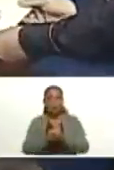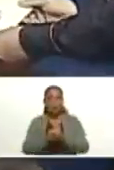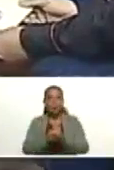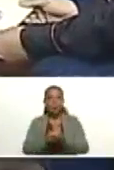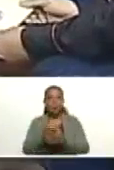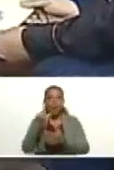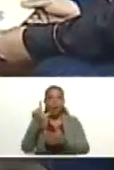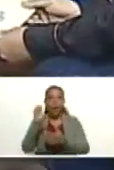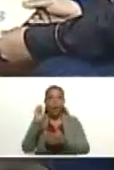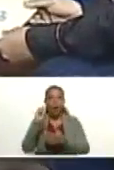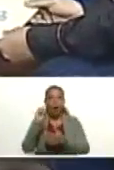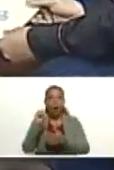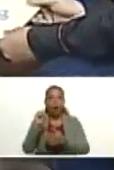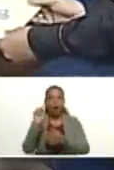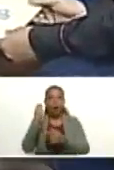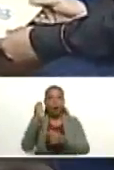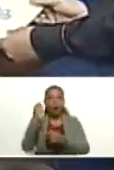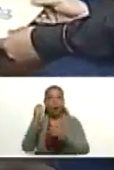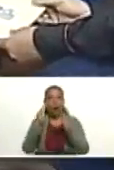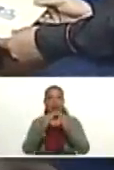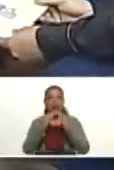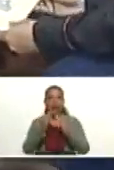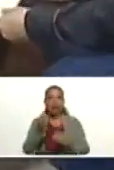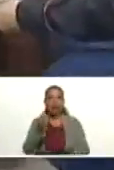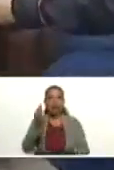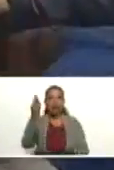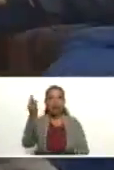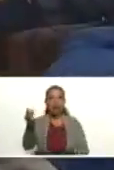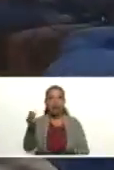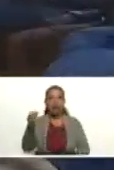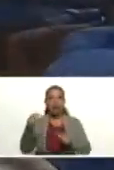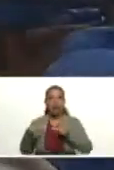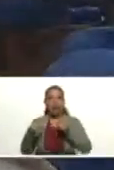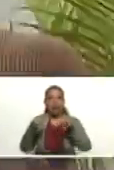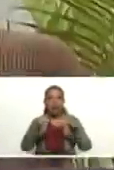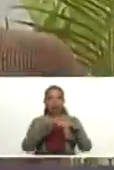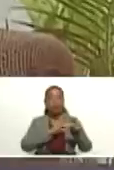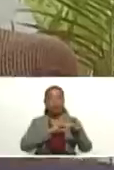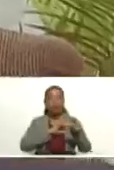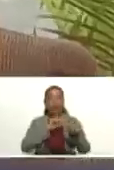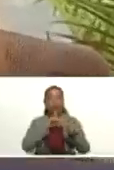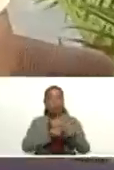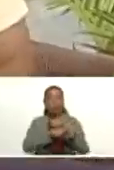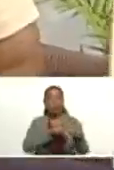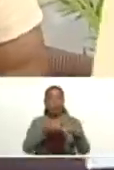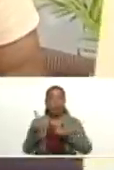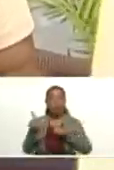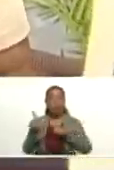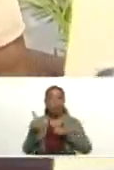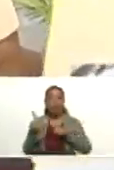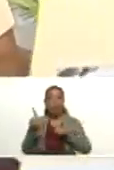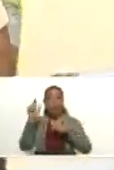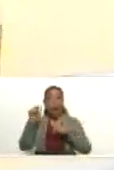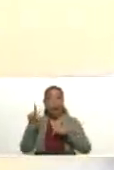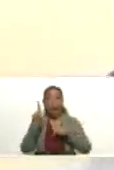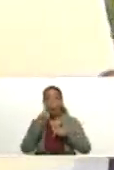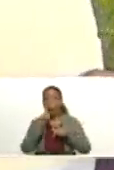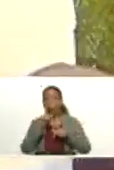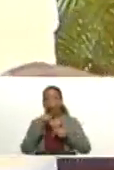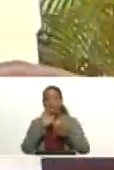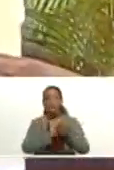la llave de su vivienda. Acá, y su título registrado, presidente. Aquí no le caemos a coba